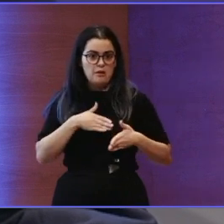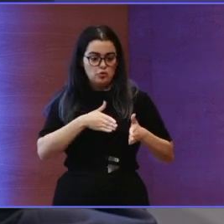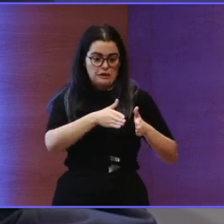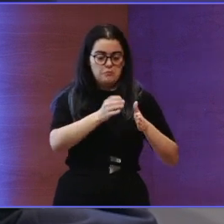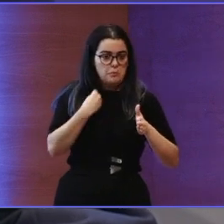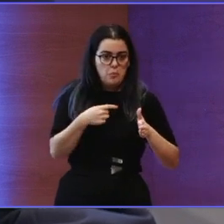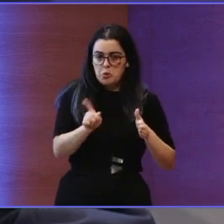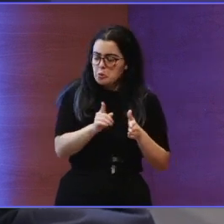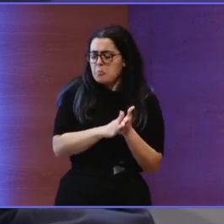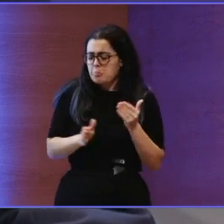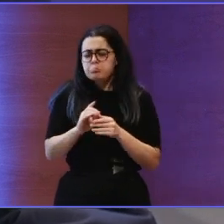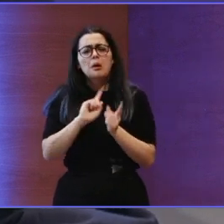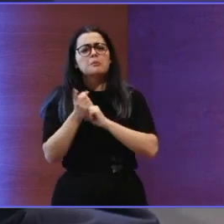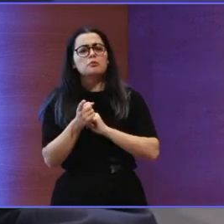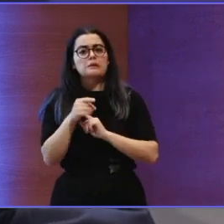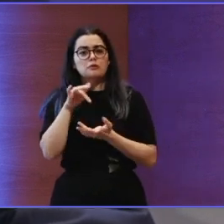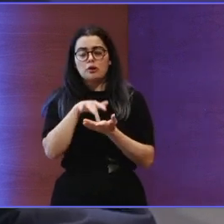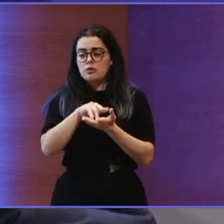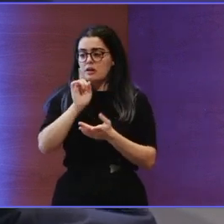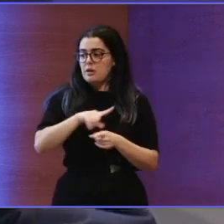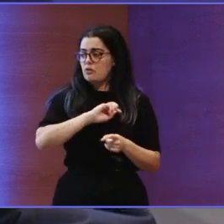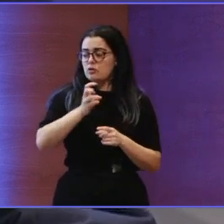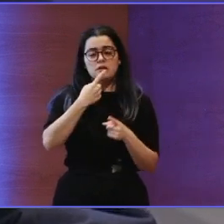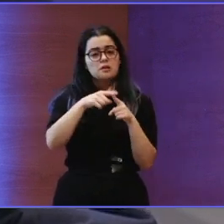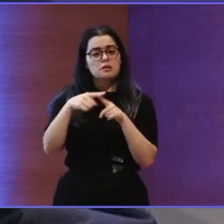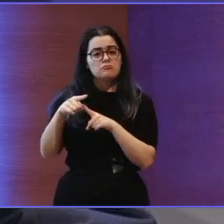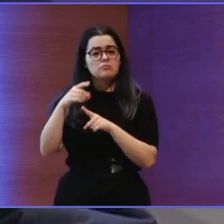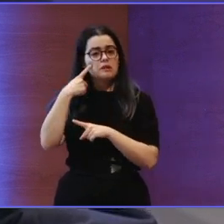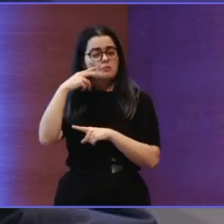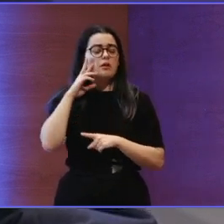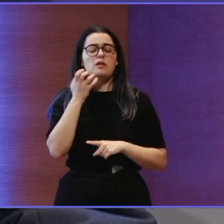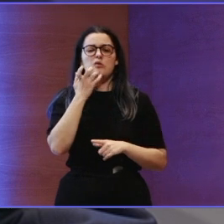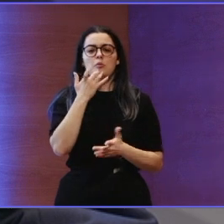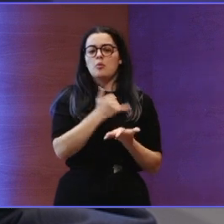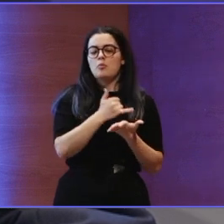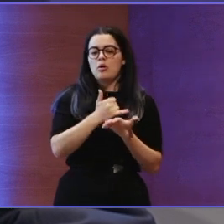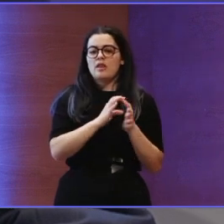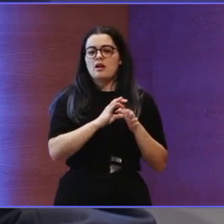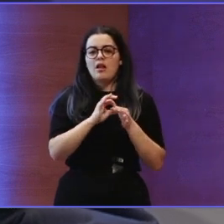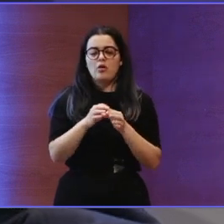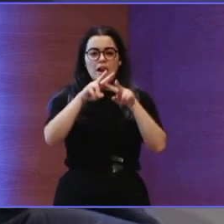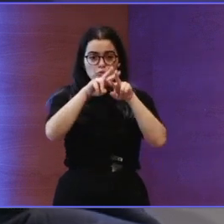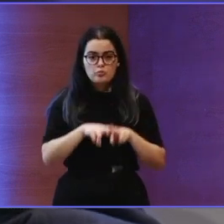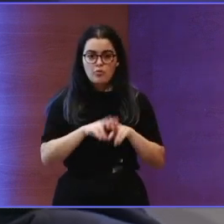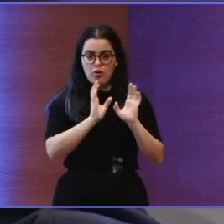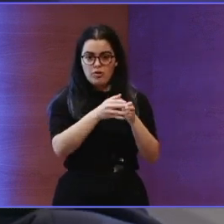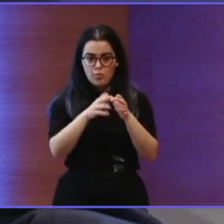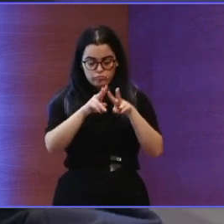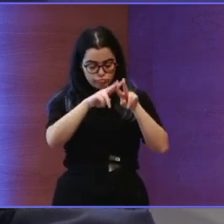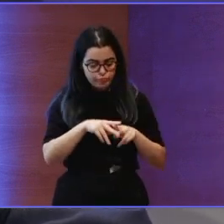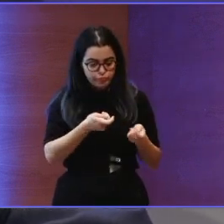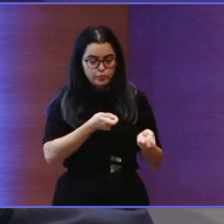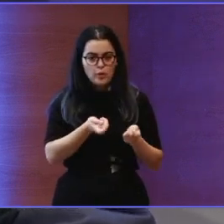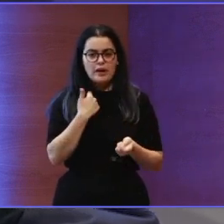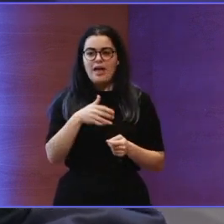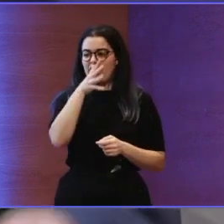nos ha pasado en concreto Pues con con algunos pilotajes en relación con la o en la supervisión de equipos que enseguida